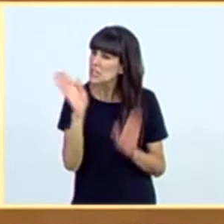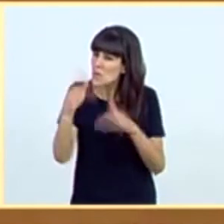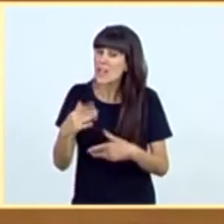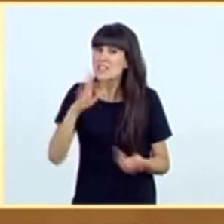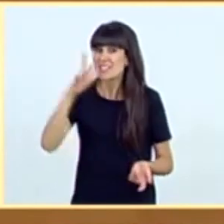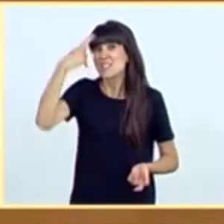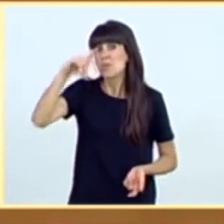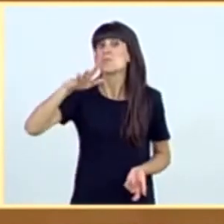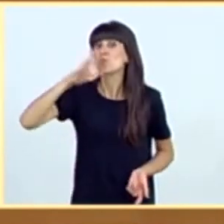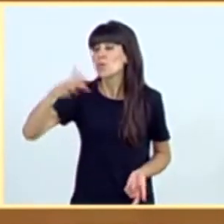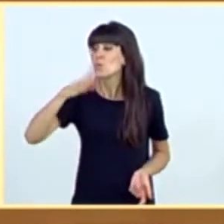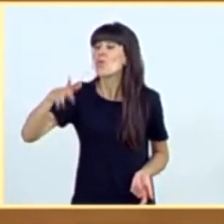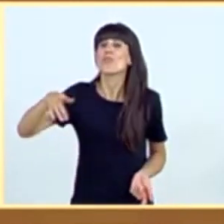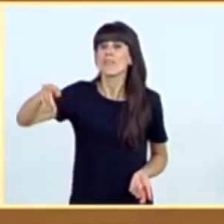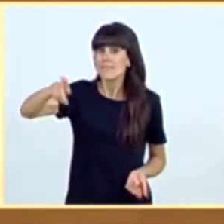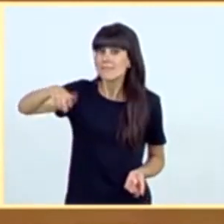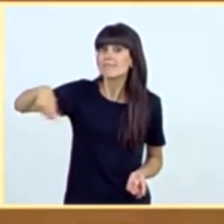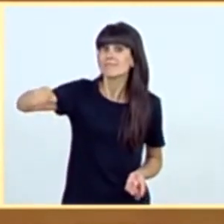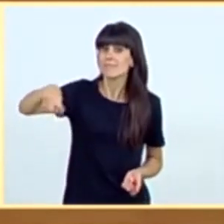Porque ustedes